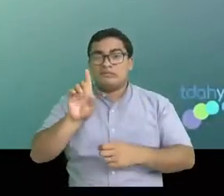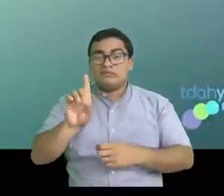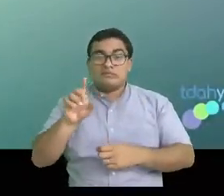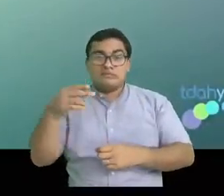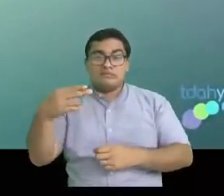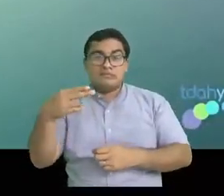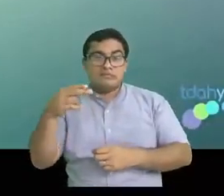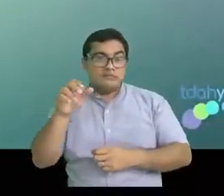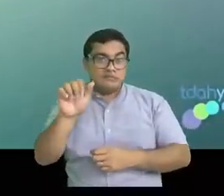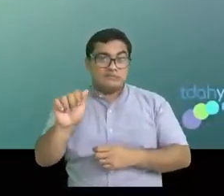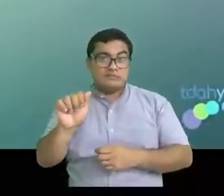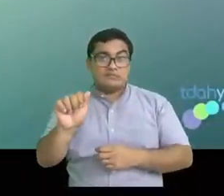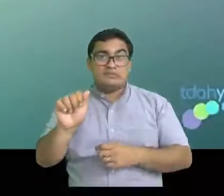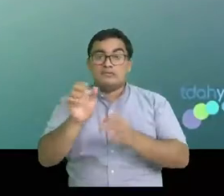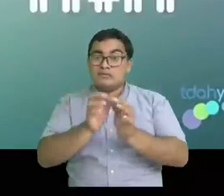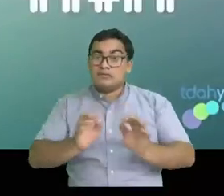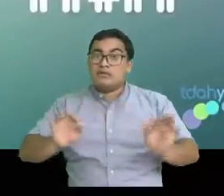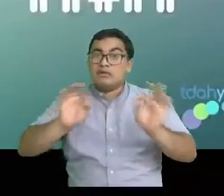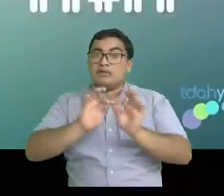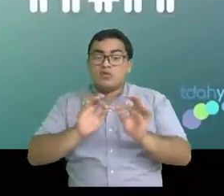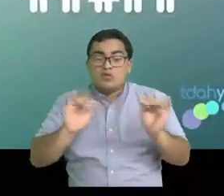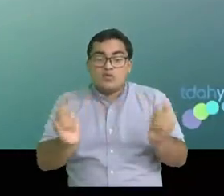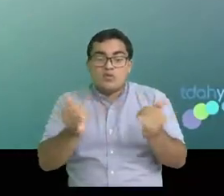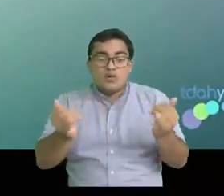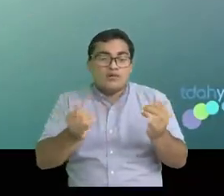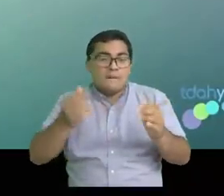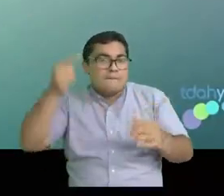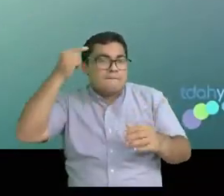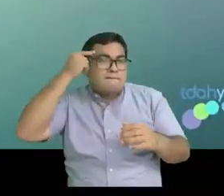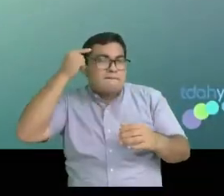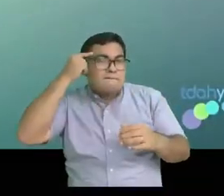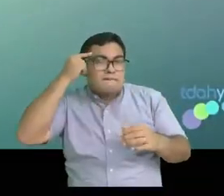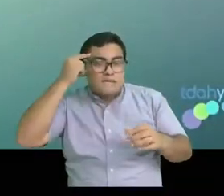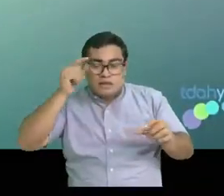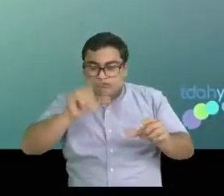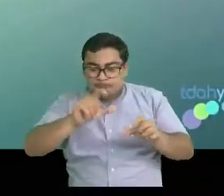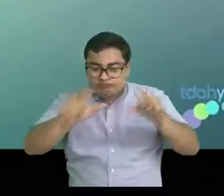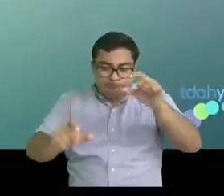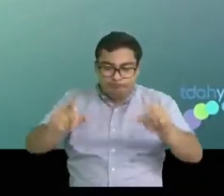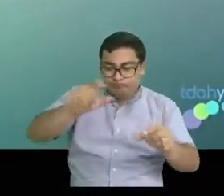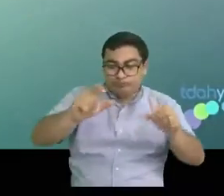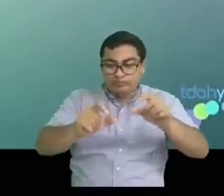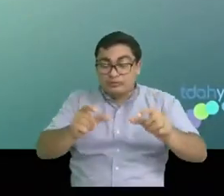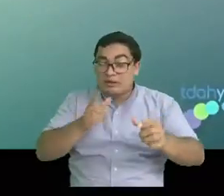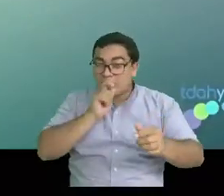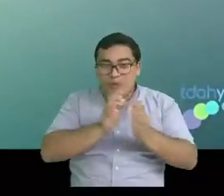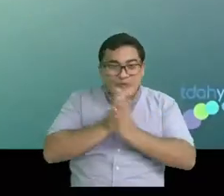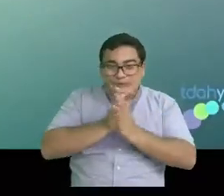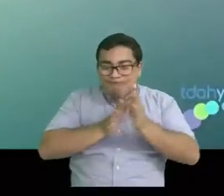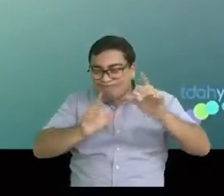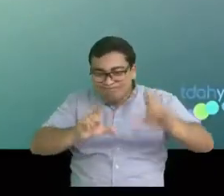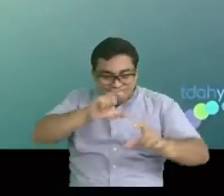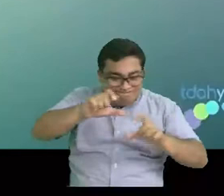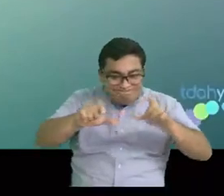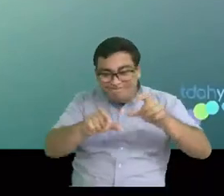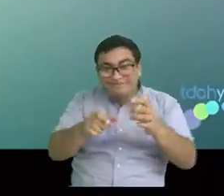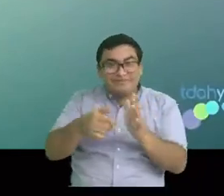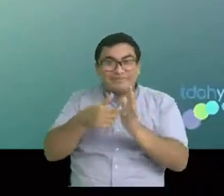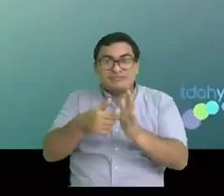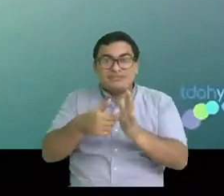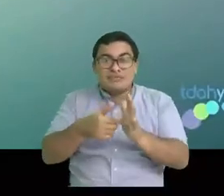hiperactivo tienen que tener juguetes que requieran concentración y que los mantengan interesados y que ellos se tienen